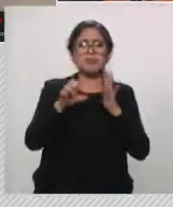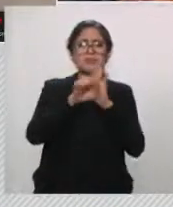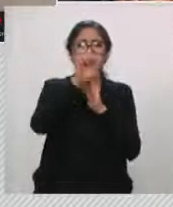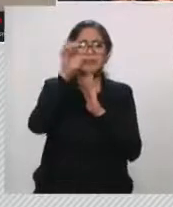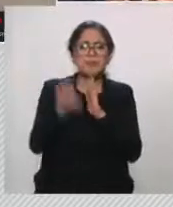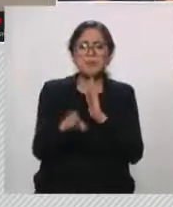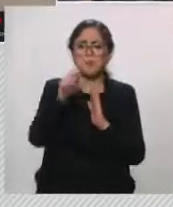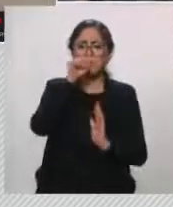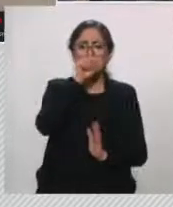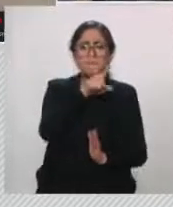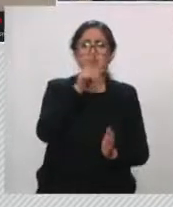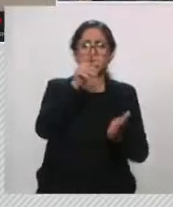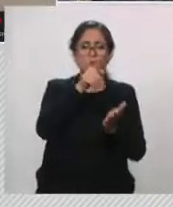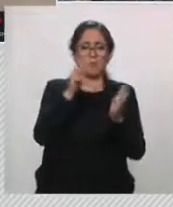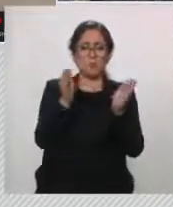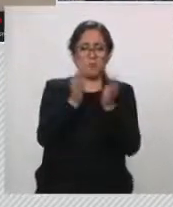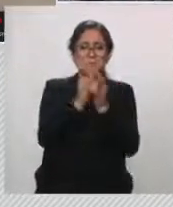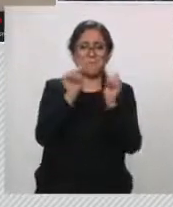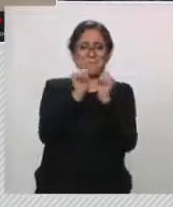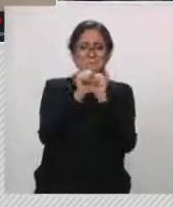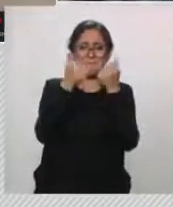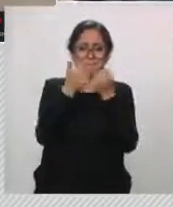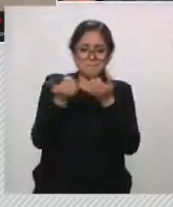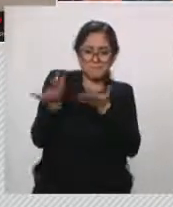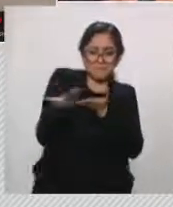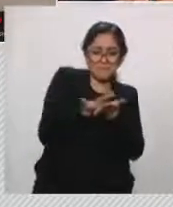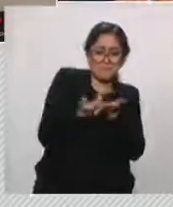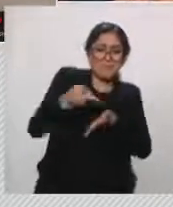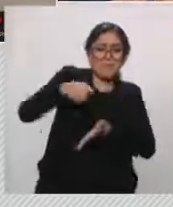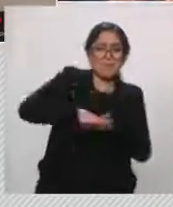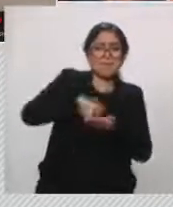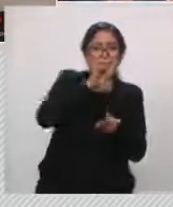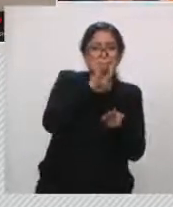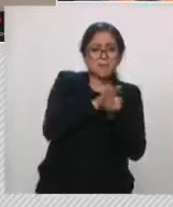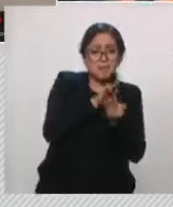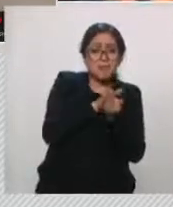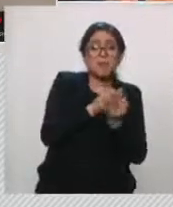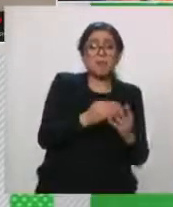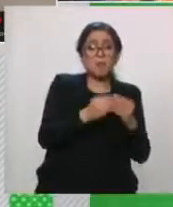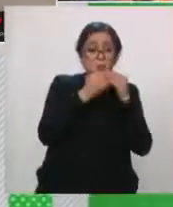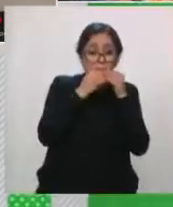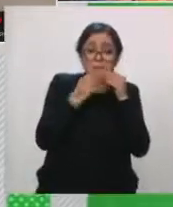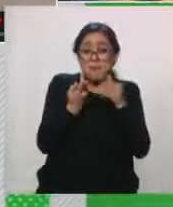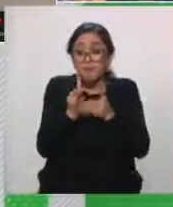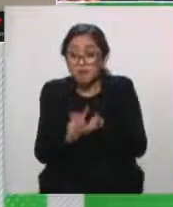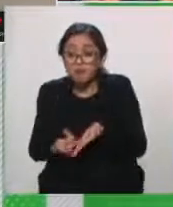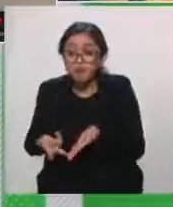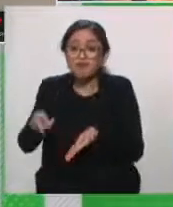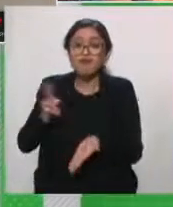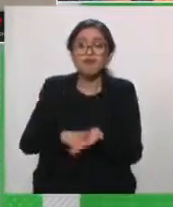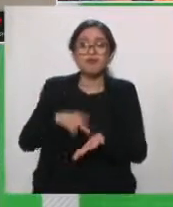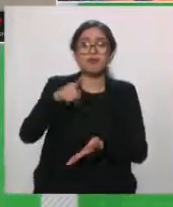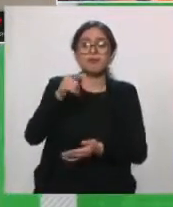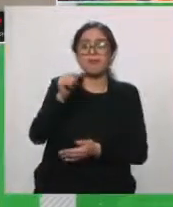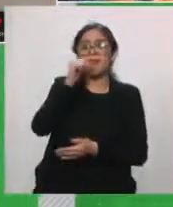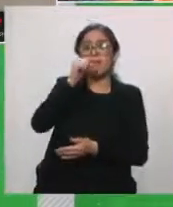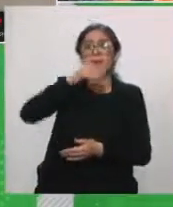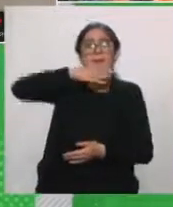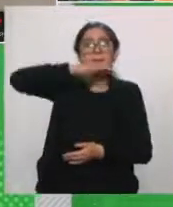del tamal, por ejemplo. Claro. Es decir, y podemos además acompañarlo de un atole de maíz. O sea, maíz en todos